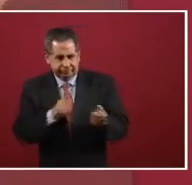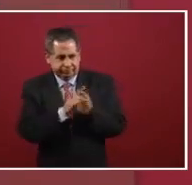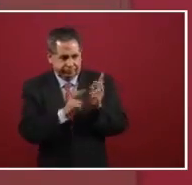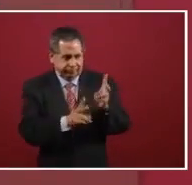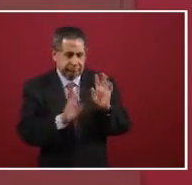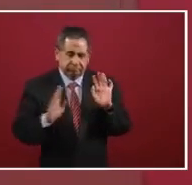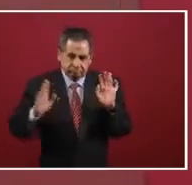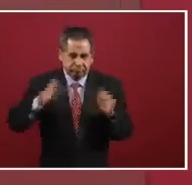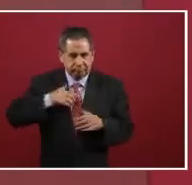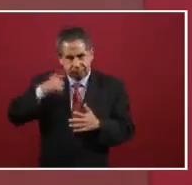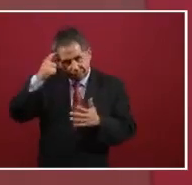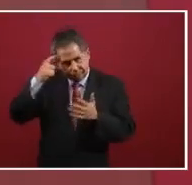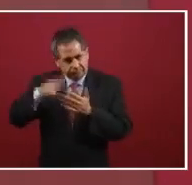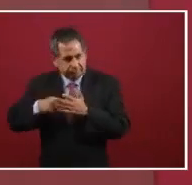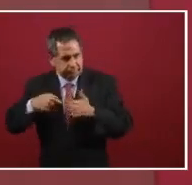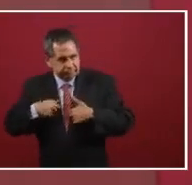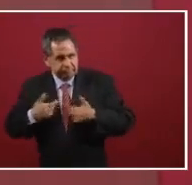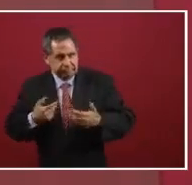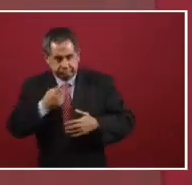creo.